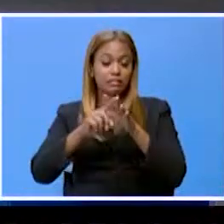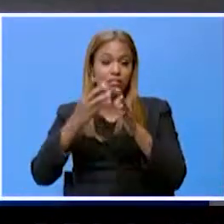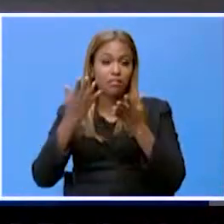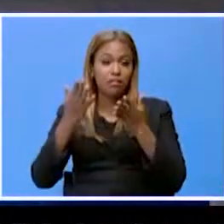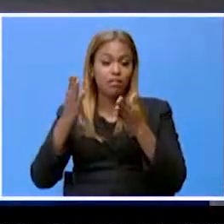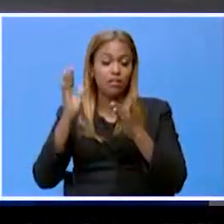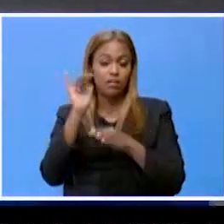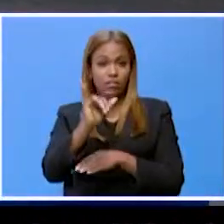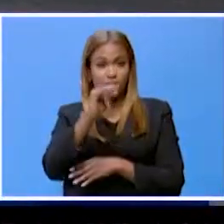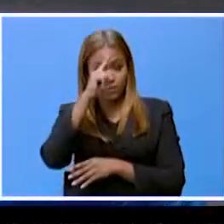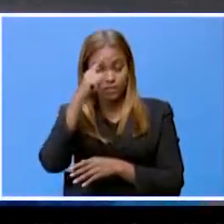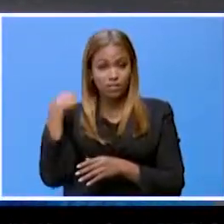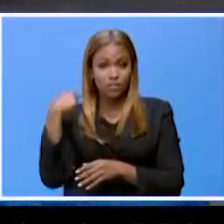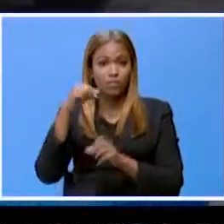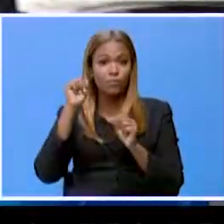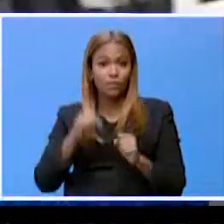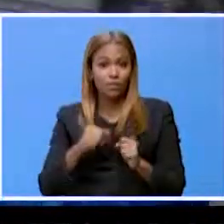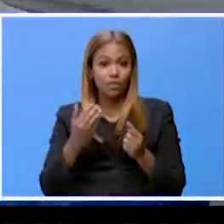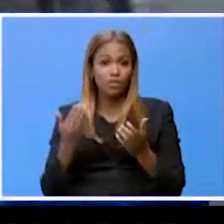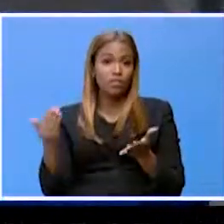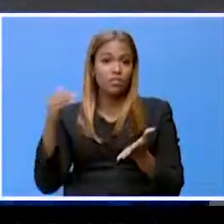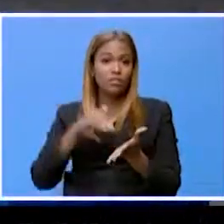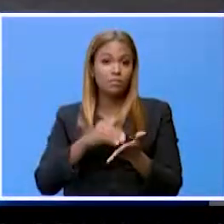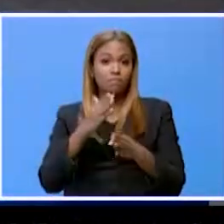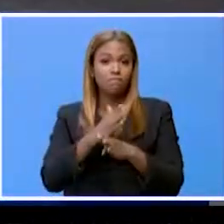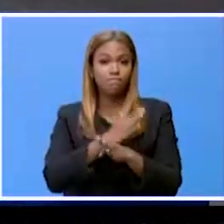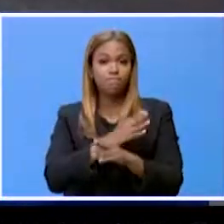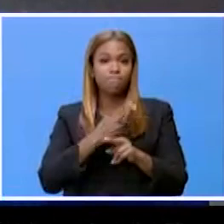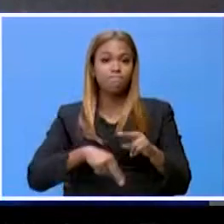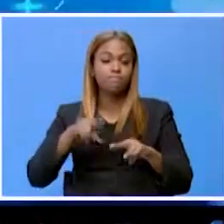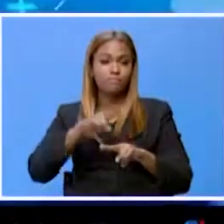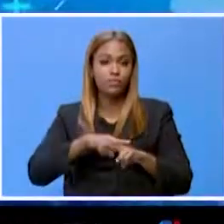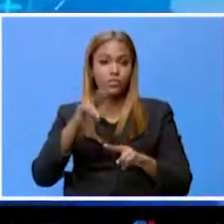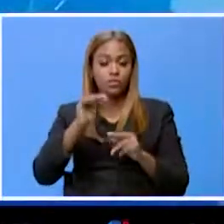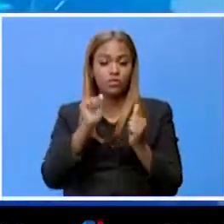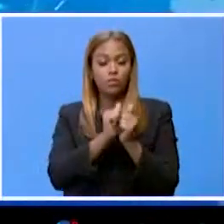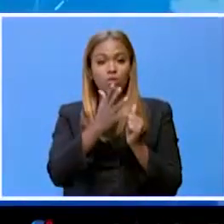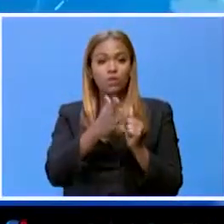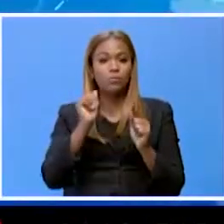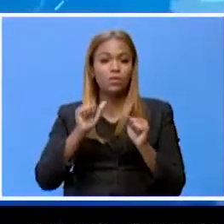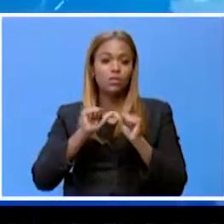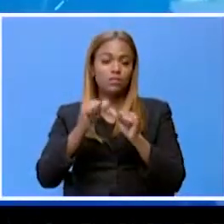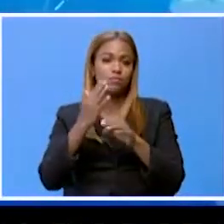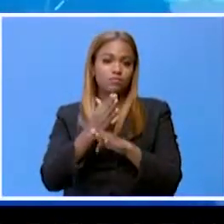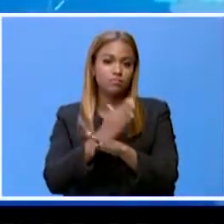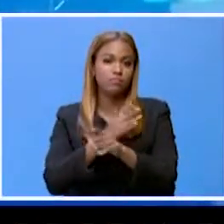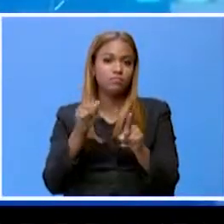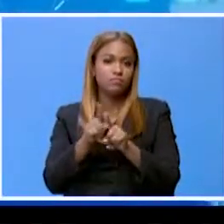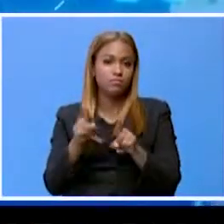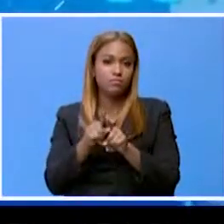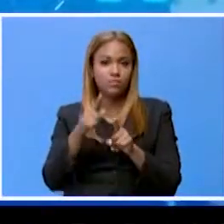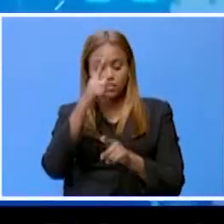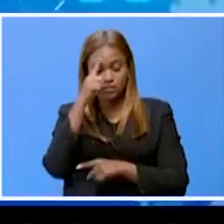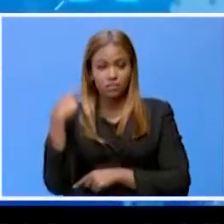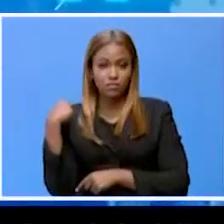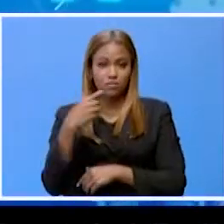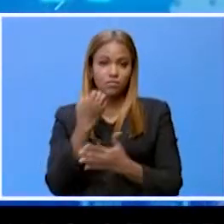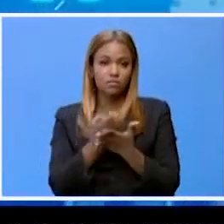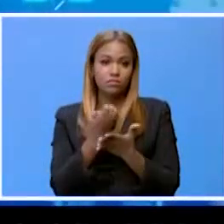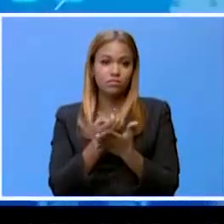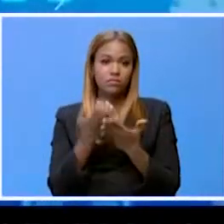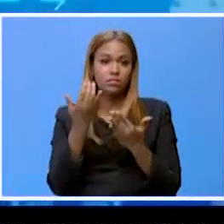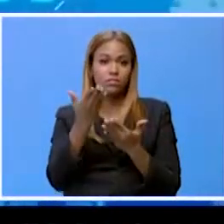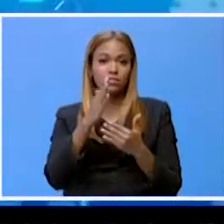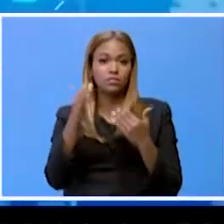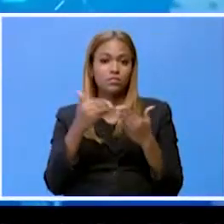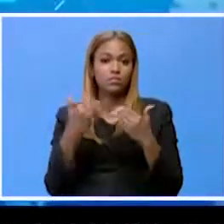contagio, para que podamos ir retornando a la normalidad y con ella se siga recuperando también nuestra economía. Es